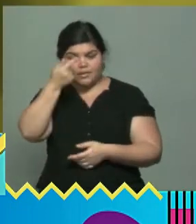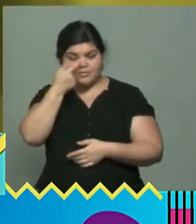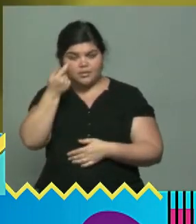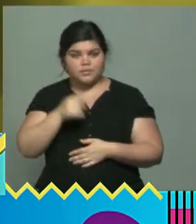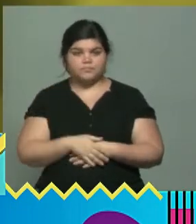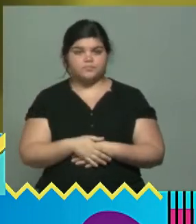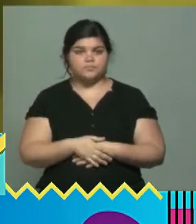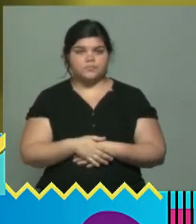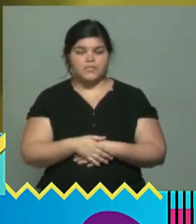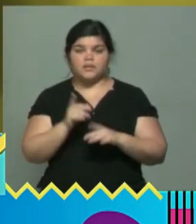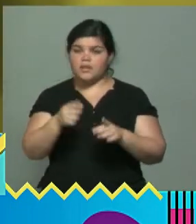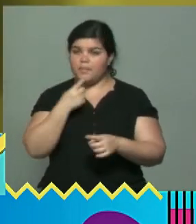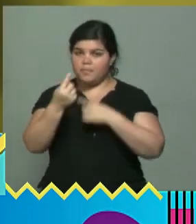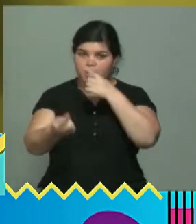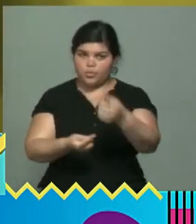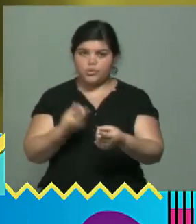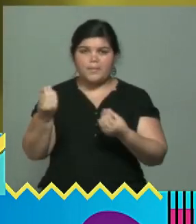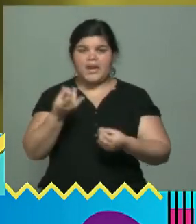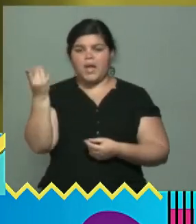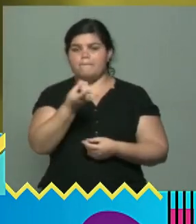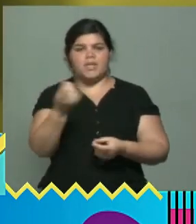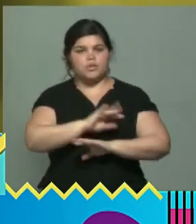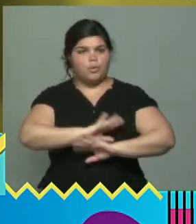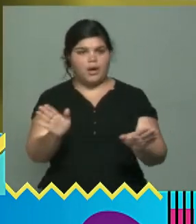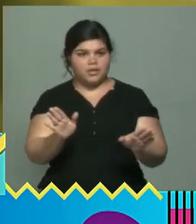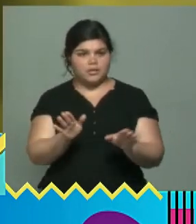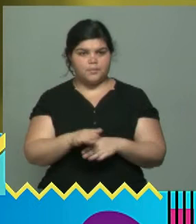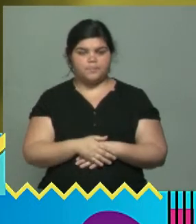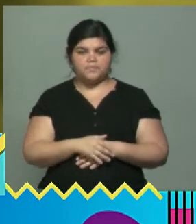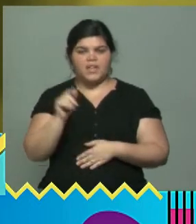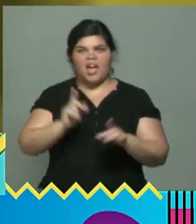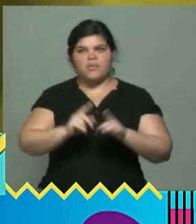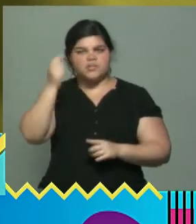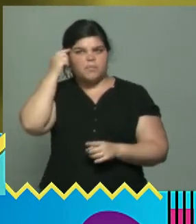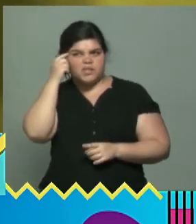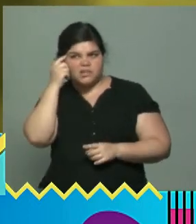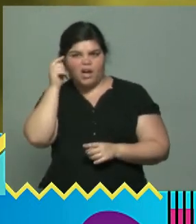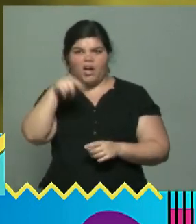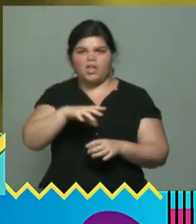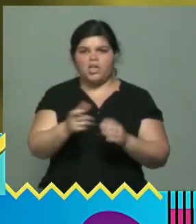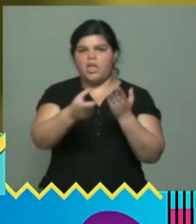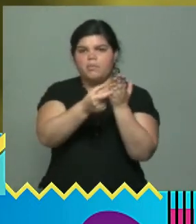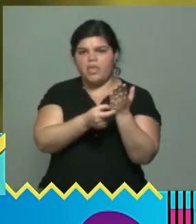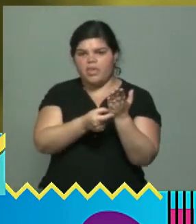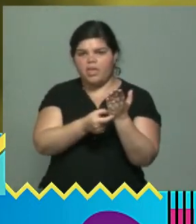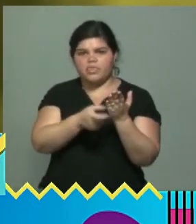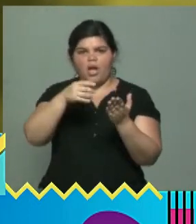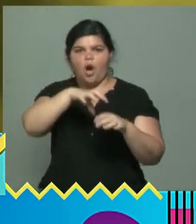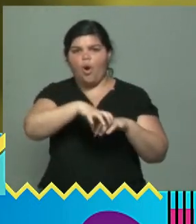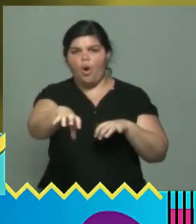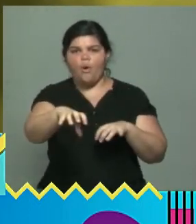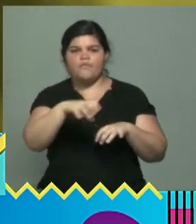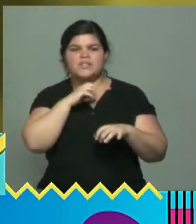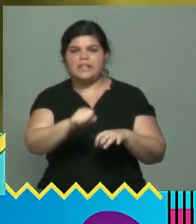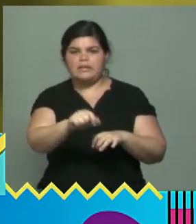Bueno, pregunto también para que desmitificar ciertas cosas, porque a veces se cree que estas cosas terminan en una oficina, en un expediente y nada más, y está